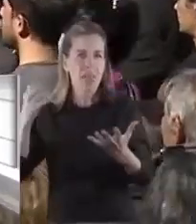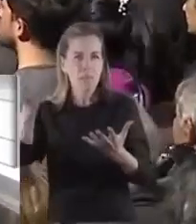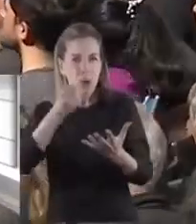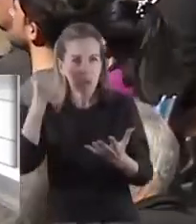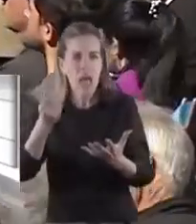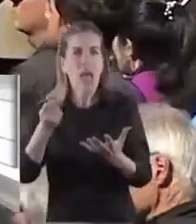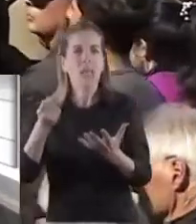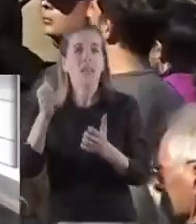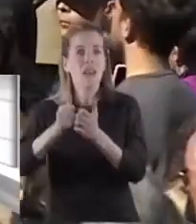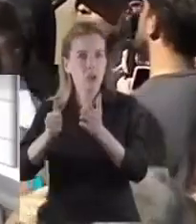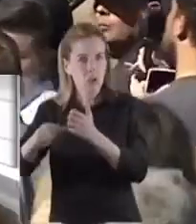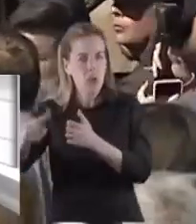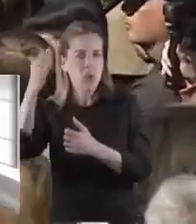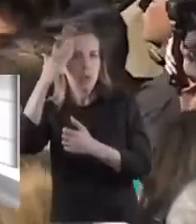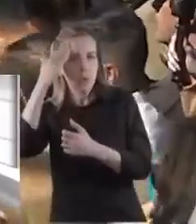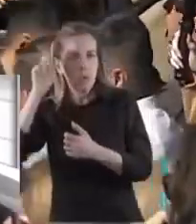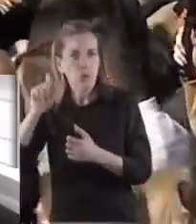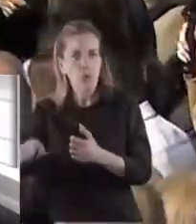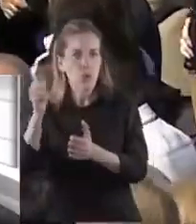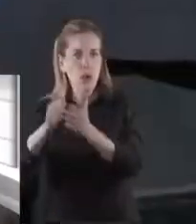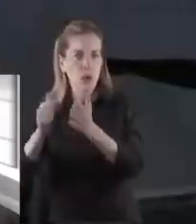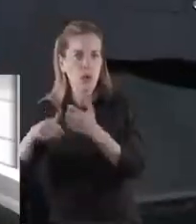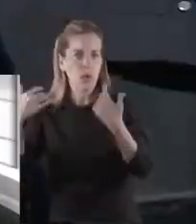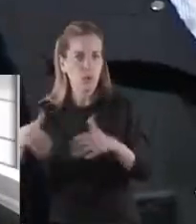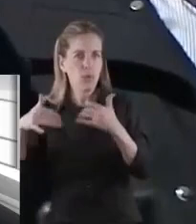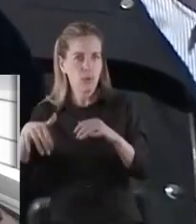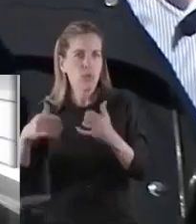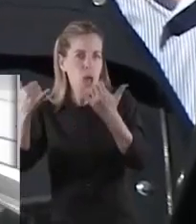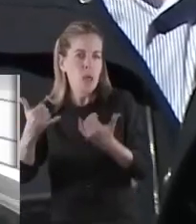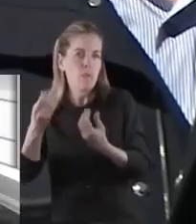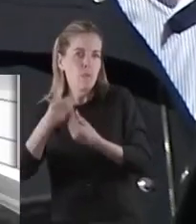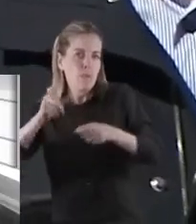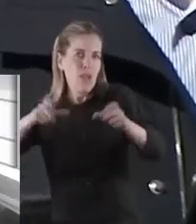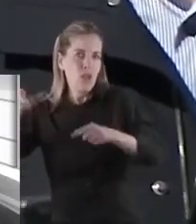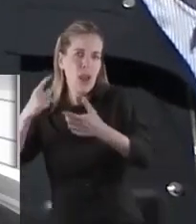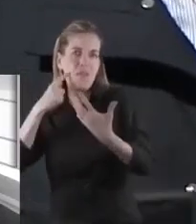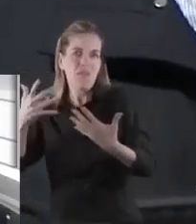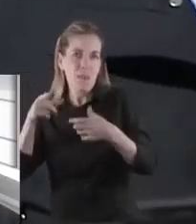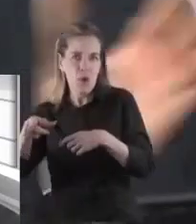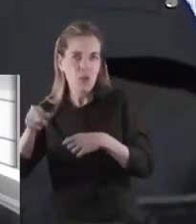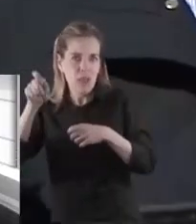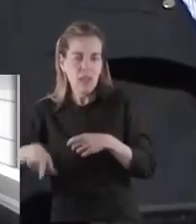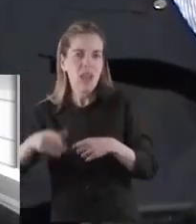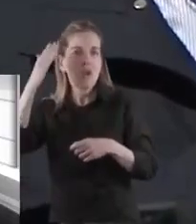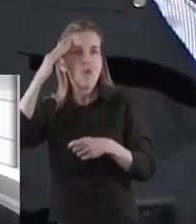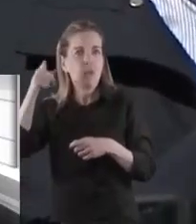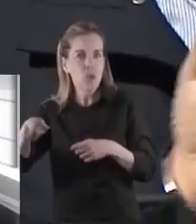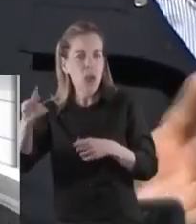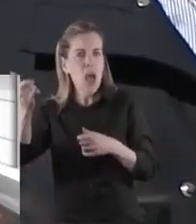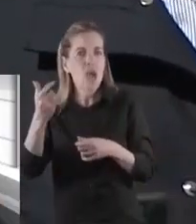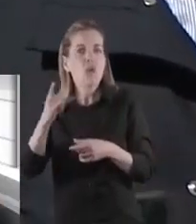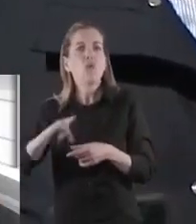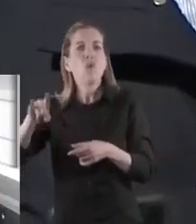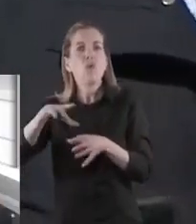rica en su cultura nos ha dado gente de la cultura maravillosa tiene una gran universidad